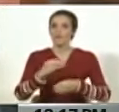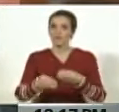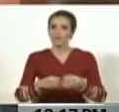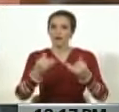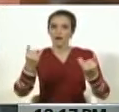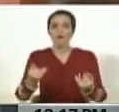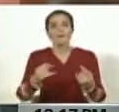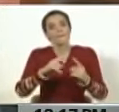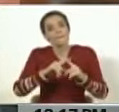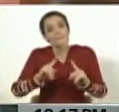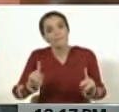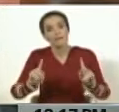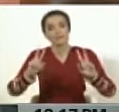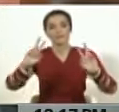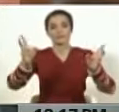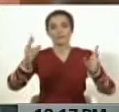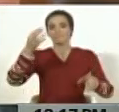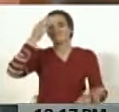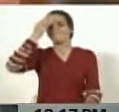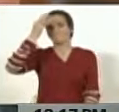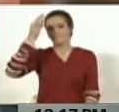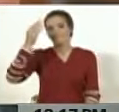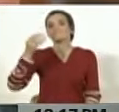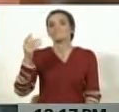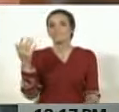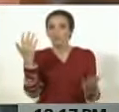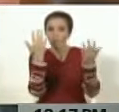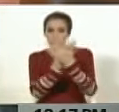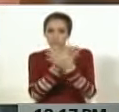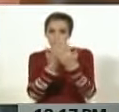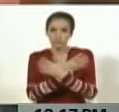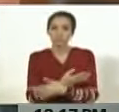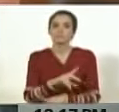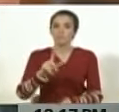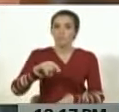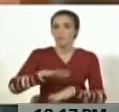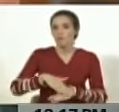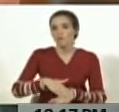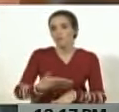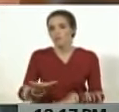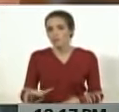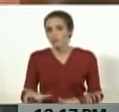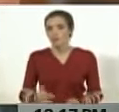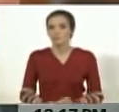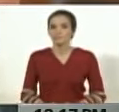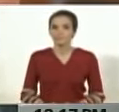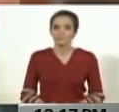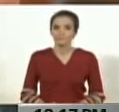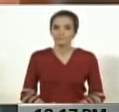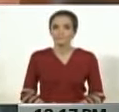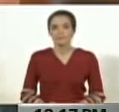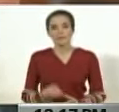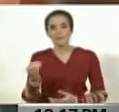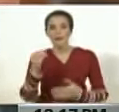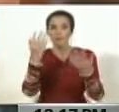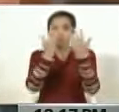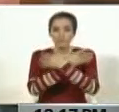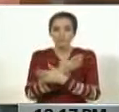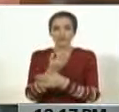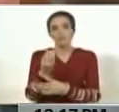Sin embargo, el tema es delicado, el tema es confuso, porque de alguna forma, más que confuso,